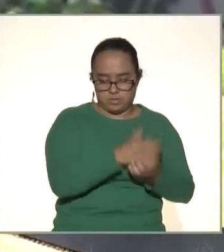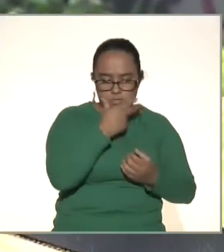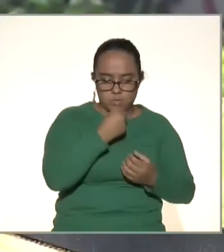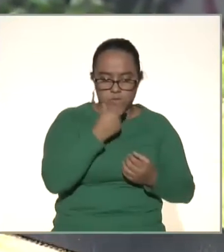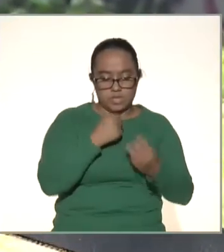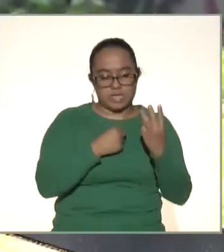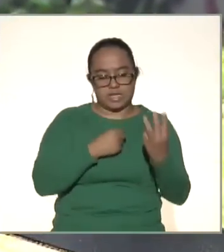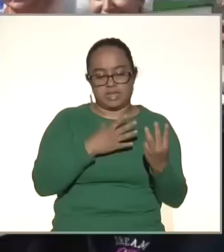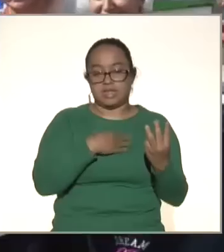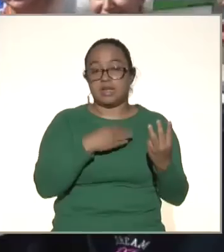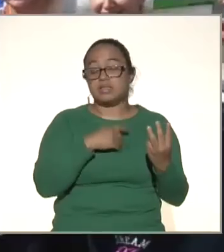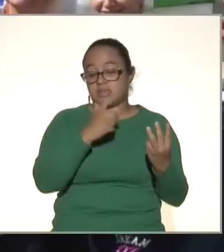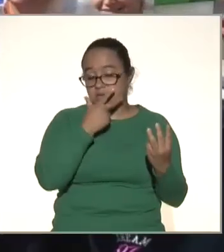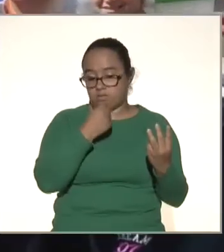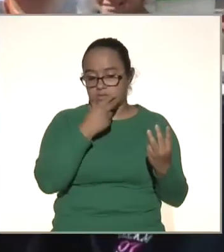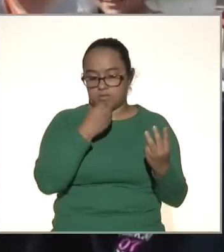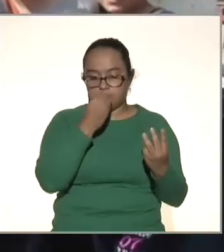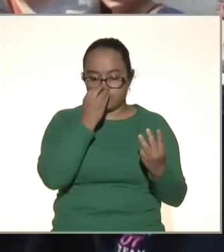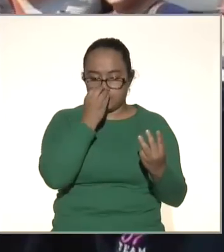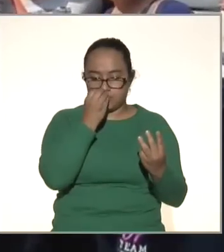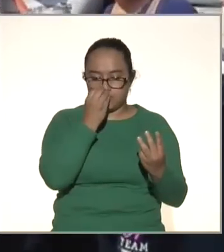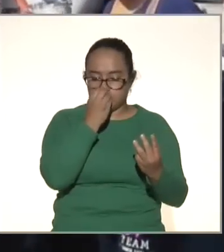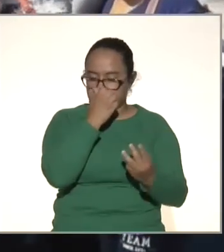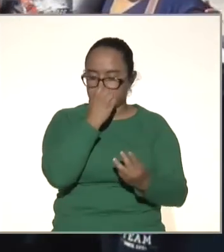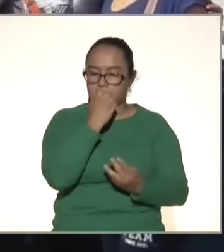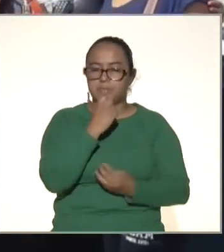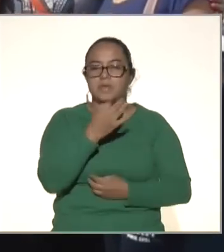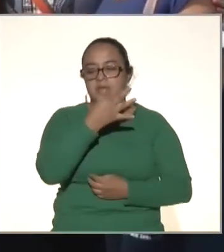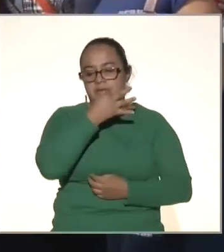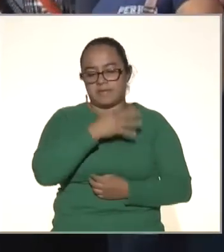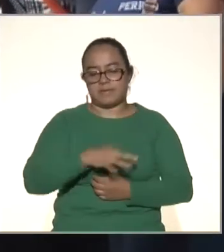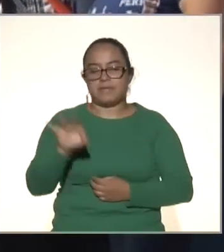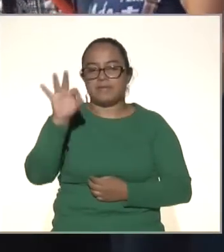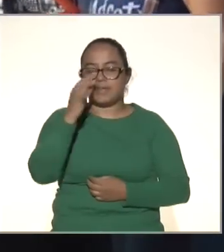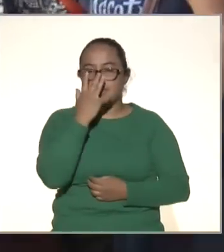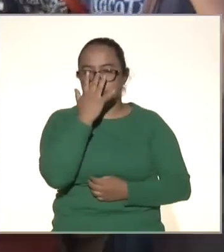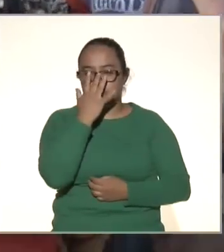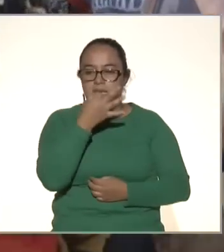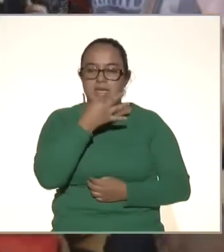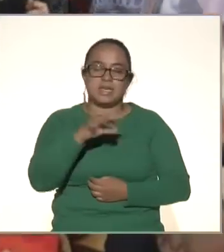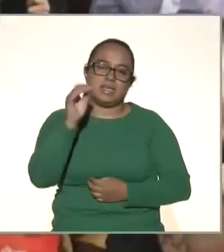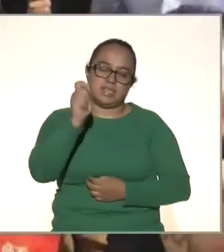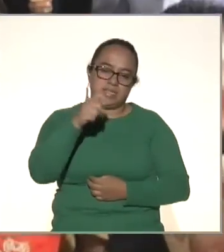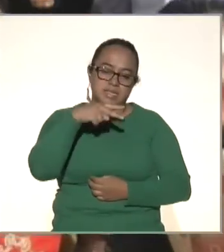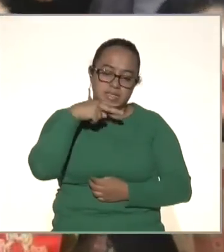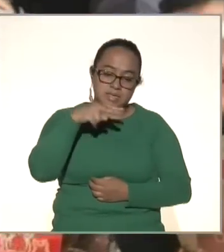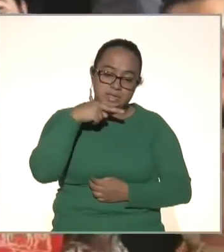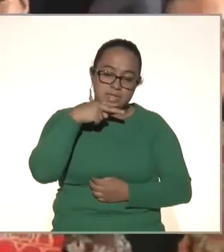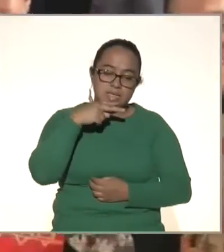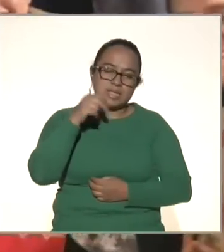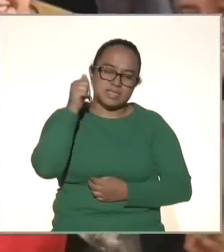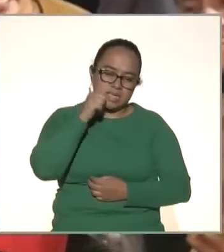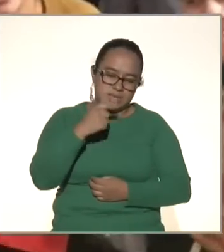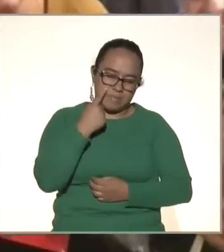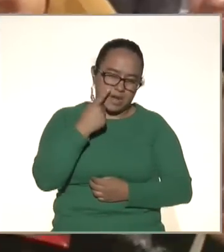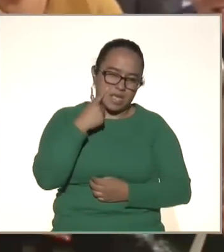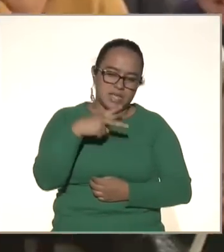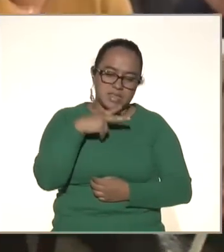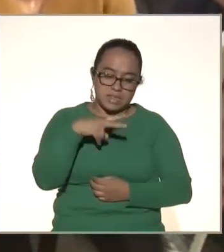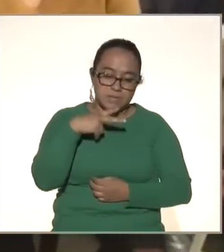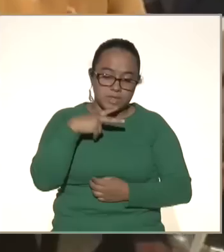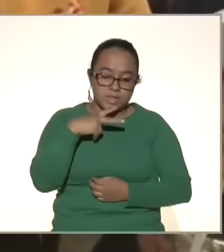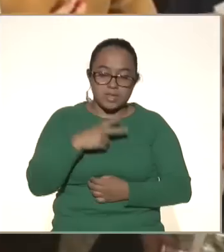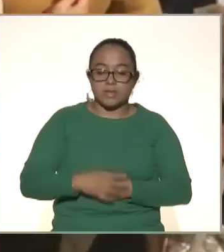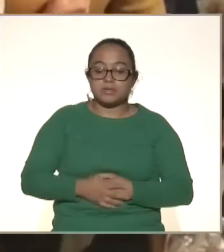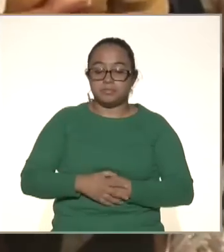y 3 hijos varones. En las fiestas decembrinas, sobre todo Navidad,